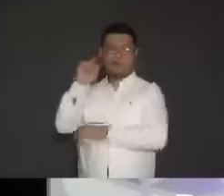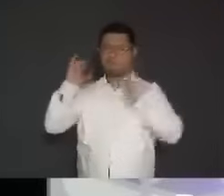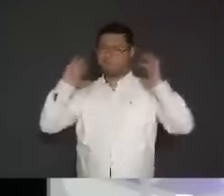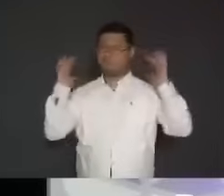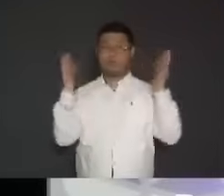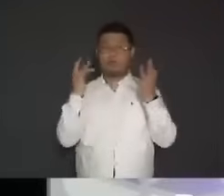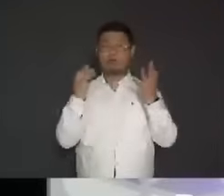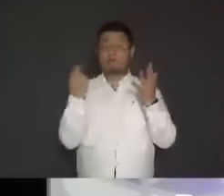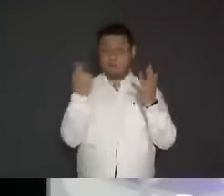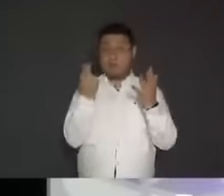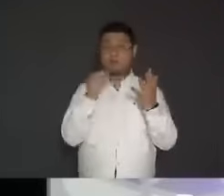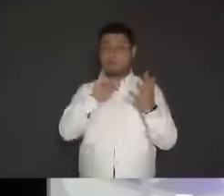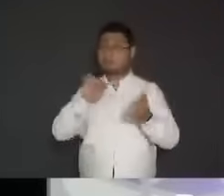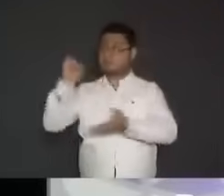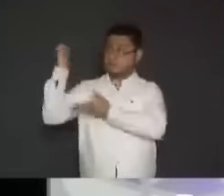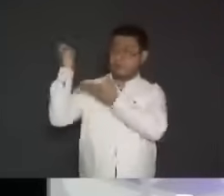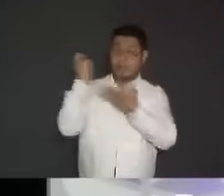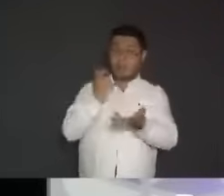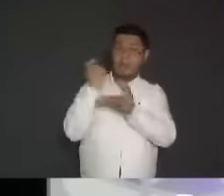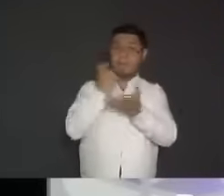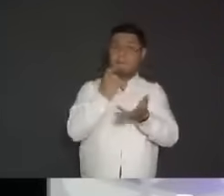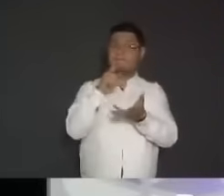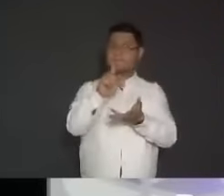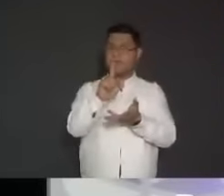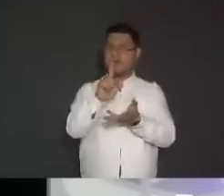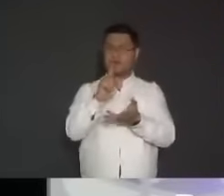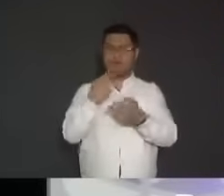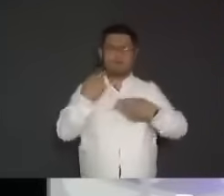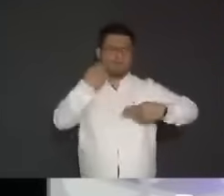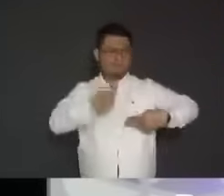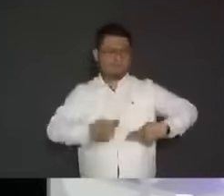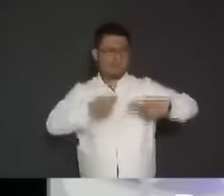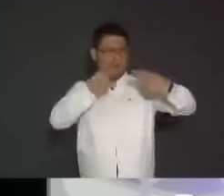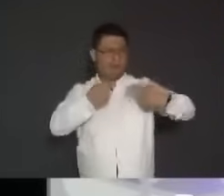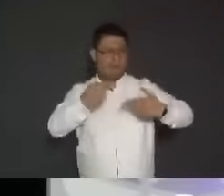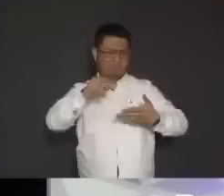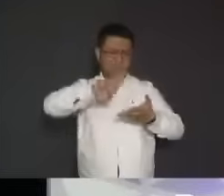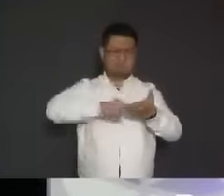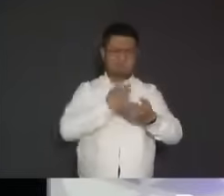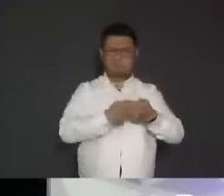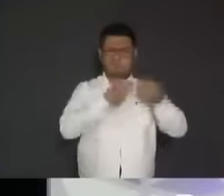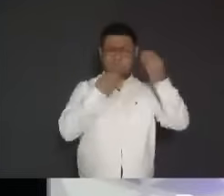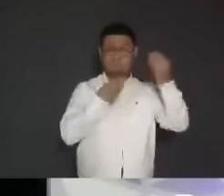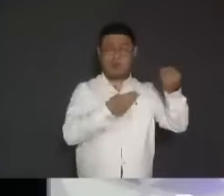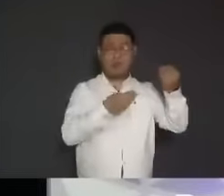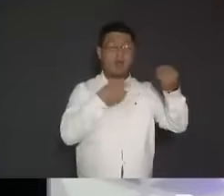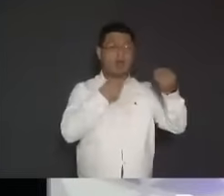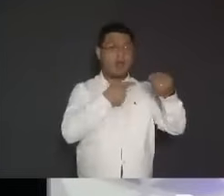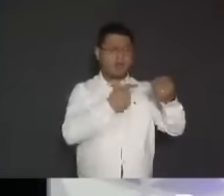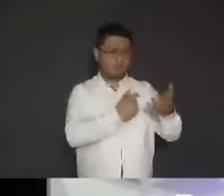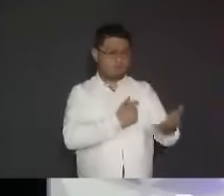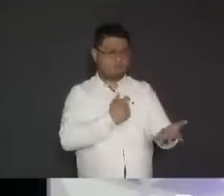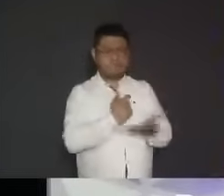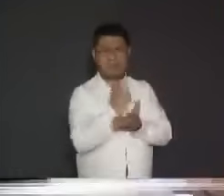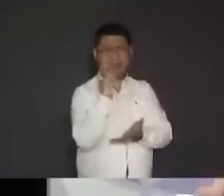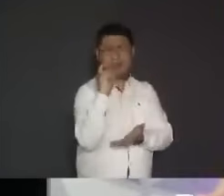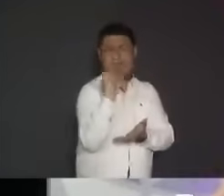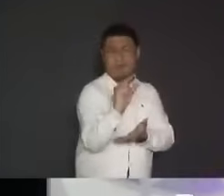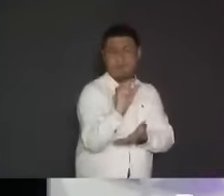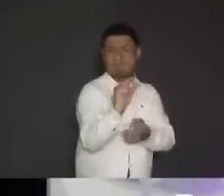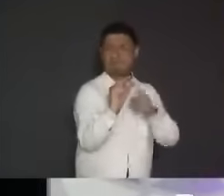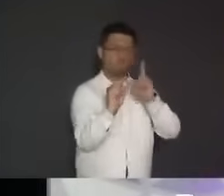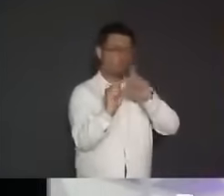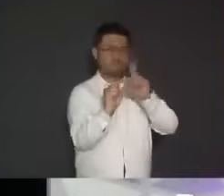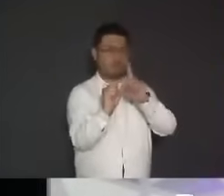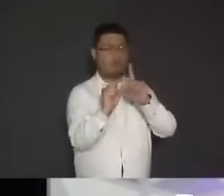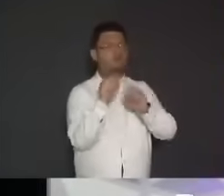llegue inversión, pero necesitamos que en las negociaciones no se ponga que haya mano de obra barata. Eso lo vas a garantizar tú.